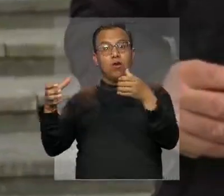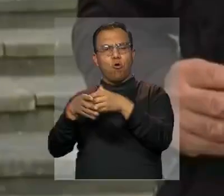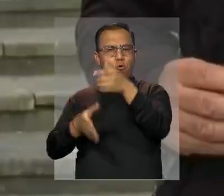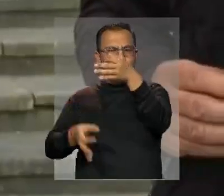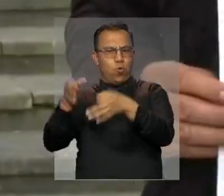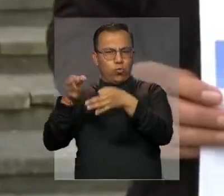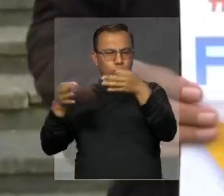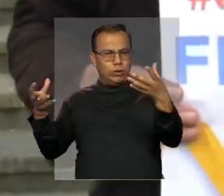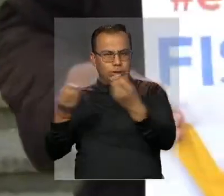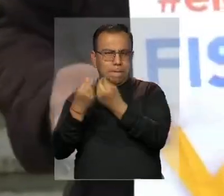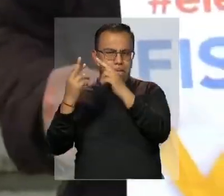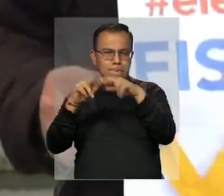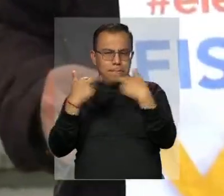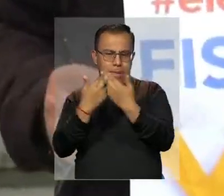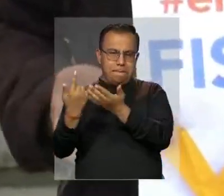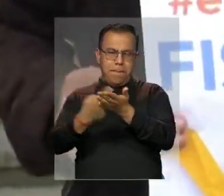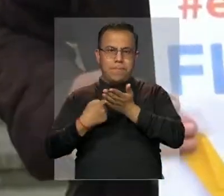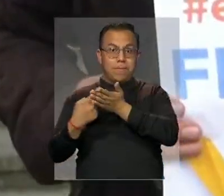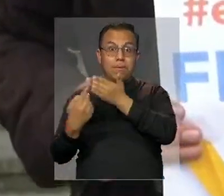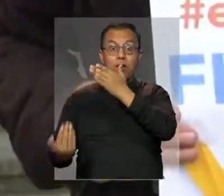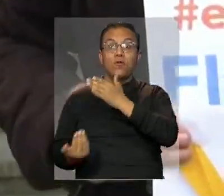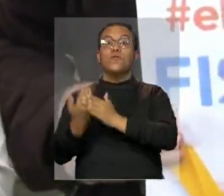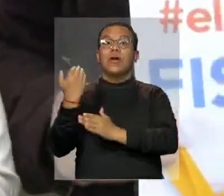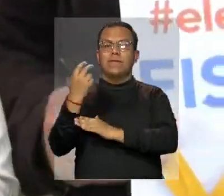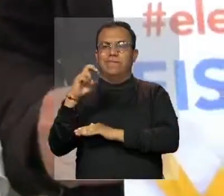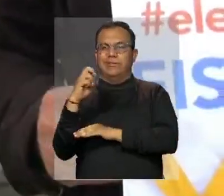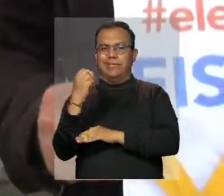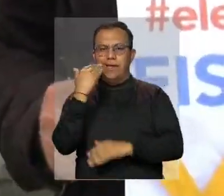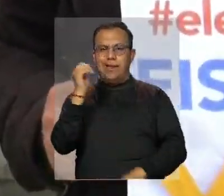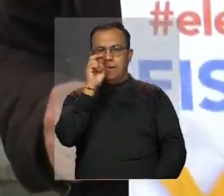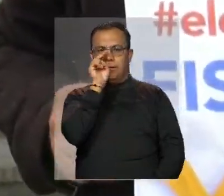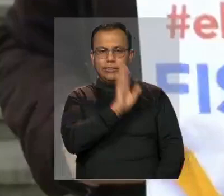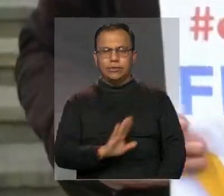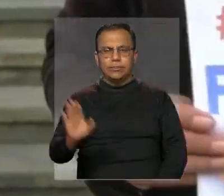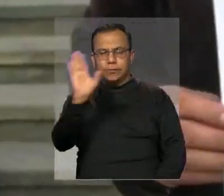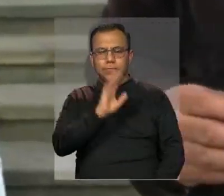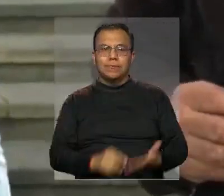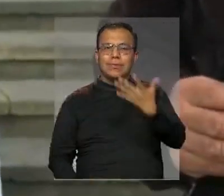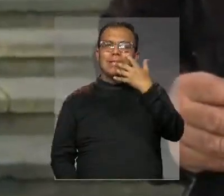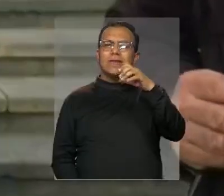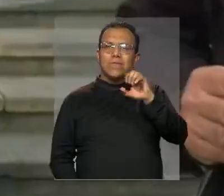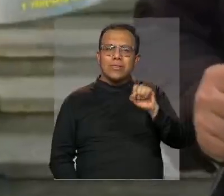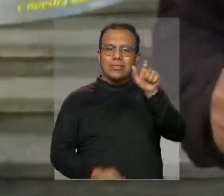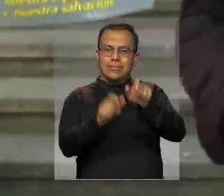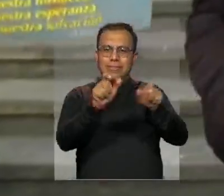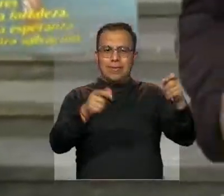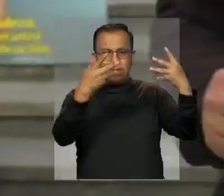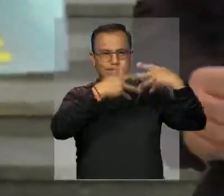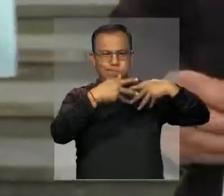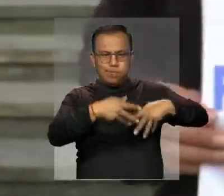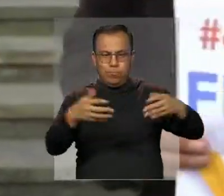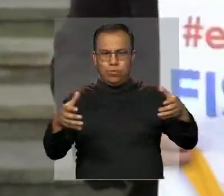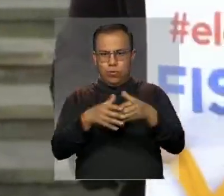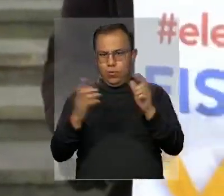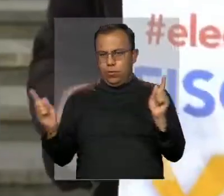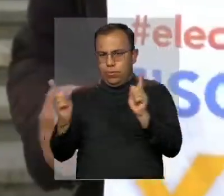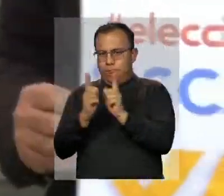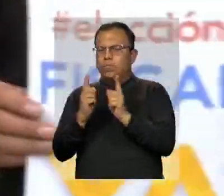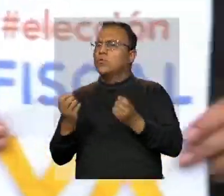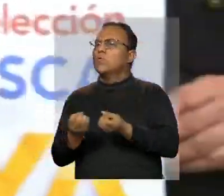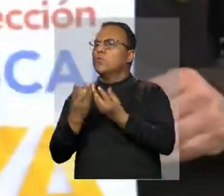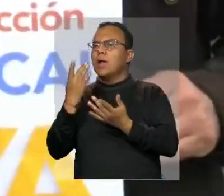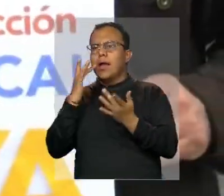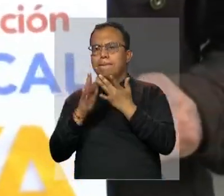de Justicia se adelanta la elección de la nueva fiscal general de la Nación. Hay más de 50 manifestantes en este punto y voy a hablar con uno de ellos justamente.